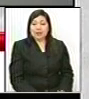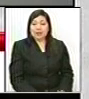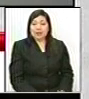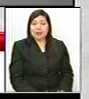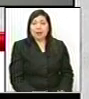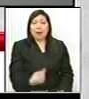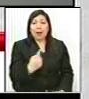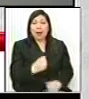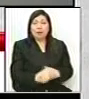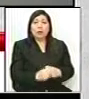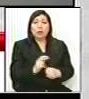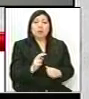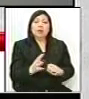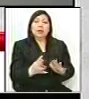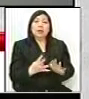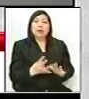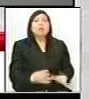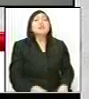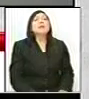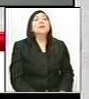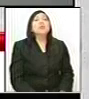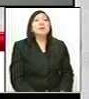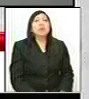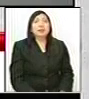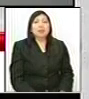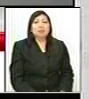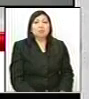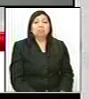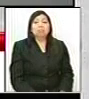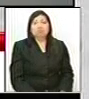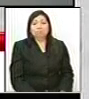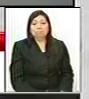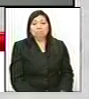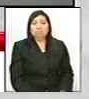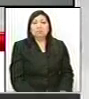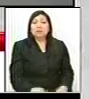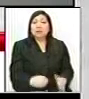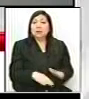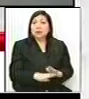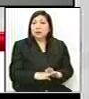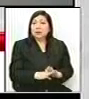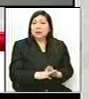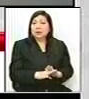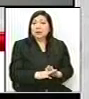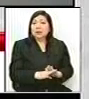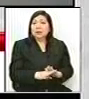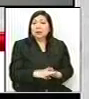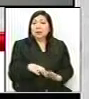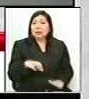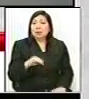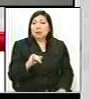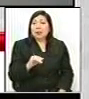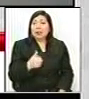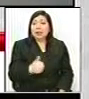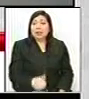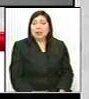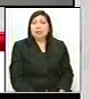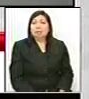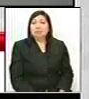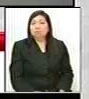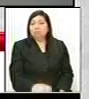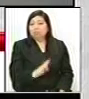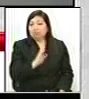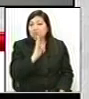Para el 2019, presidente, están dentro de nuestro PIA, estamos